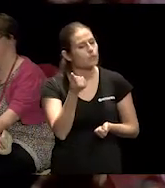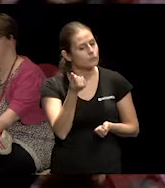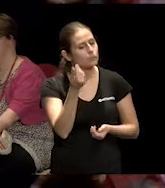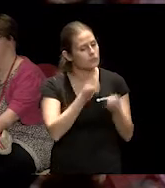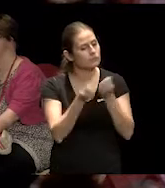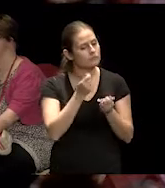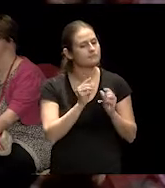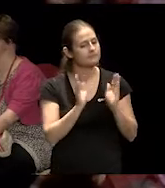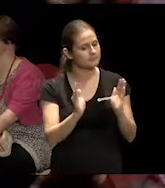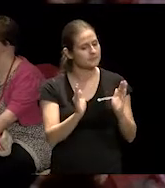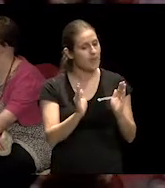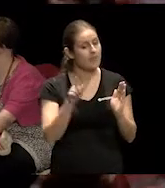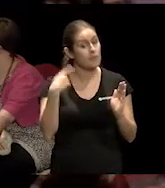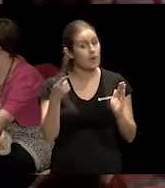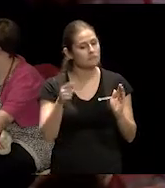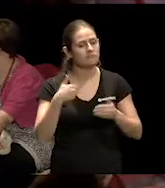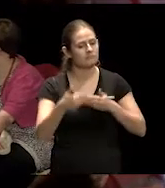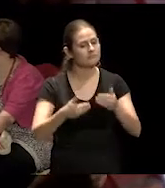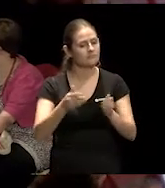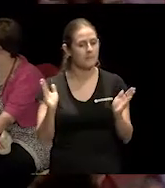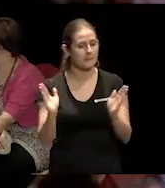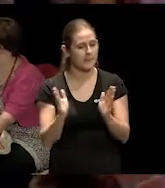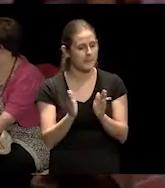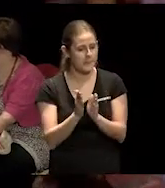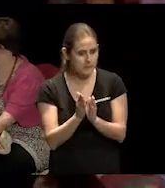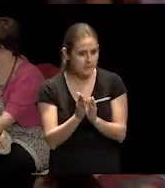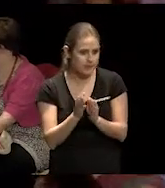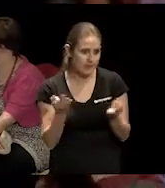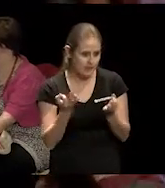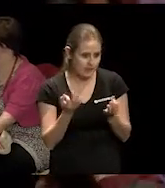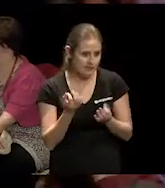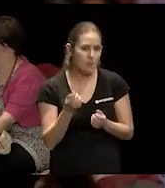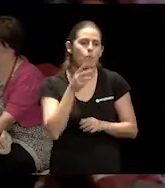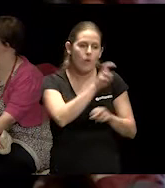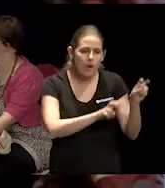que intentó y buscó dineros en muchos sitios,